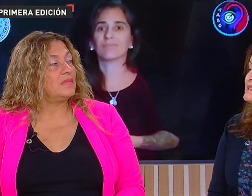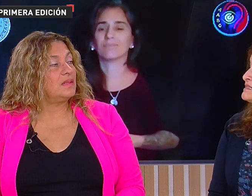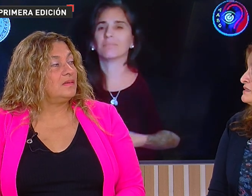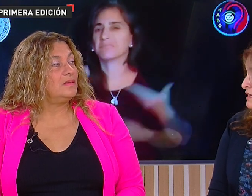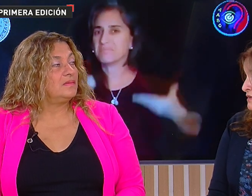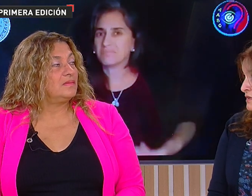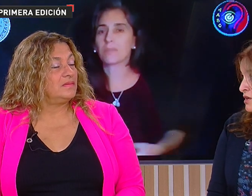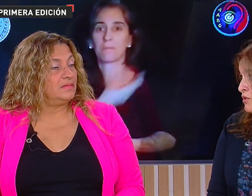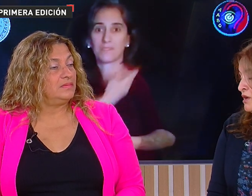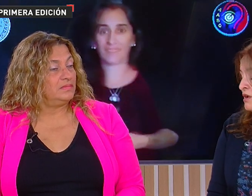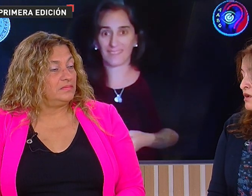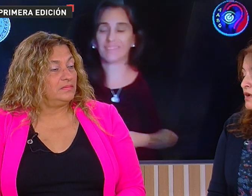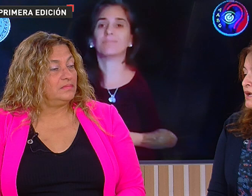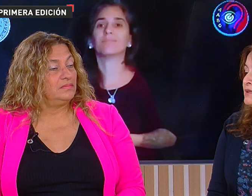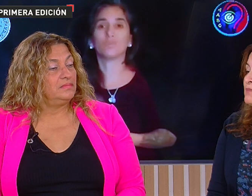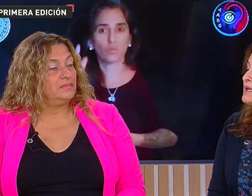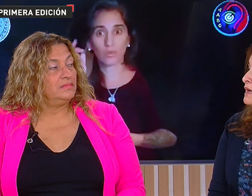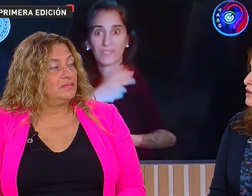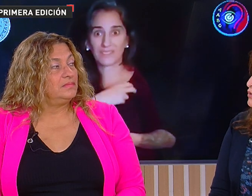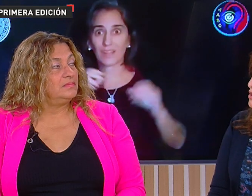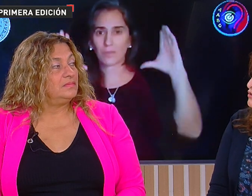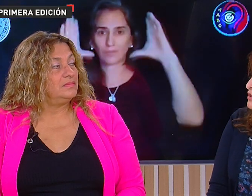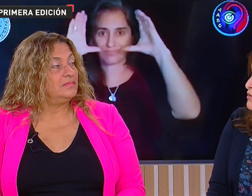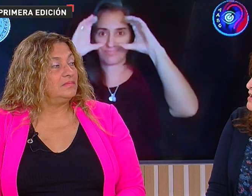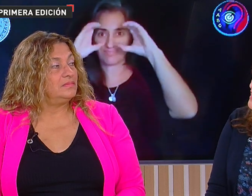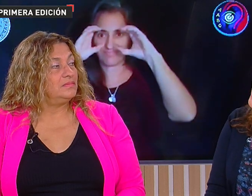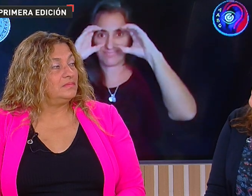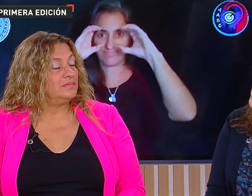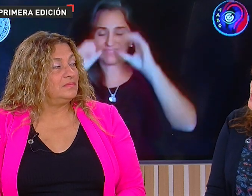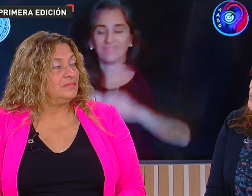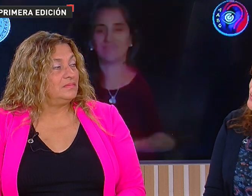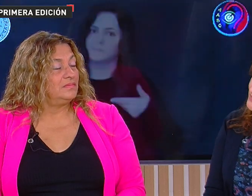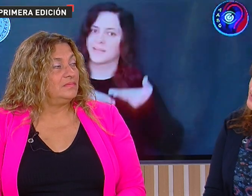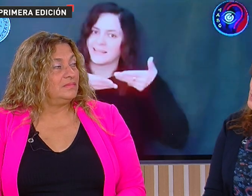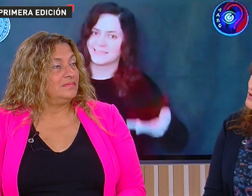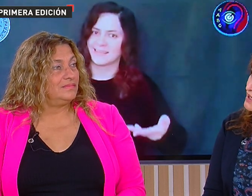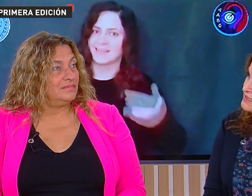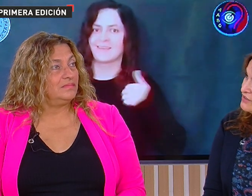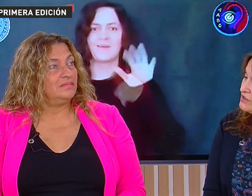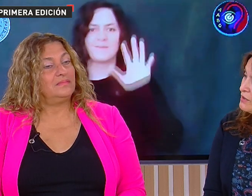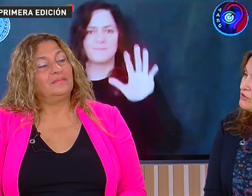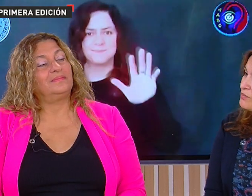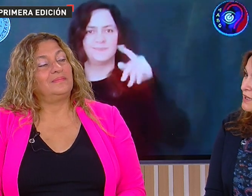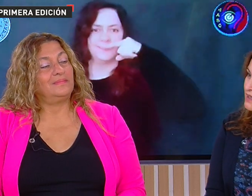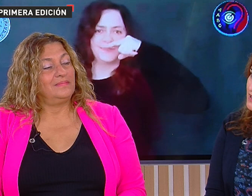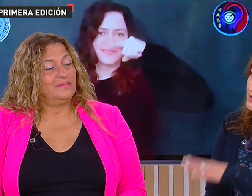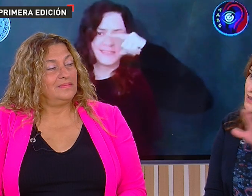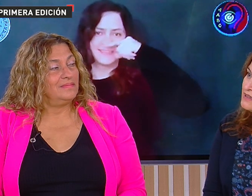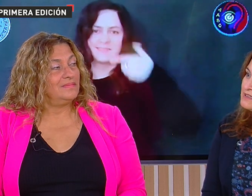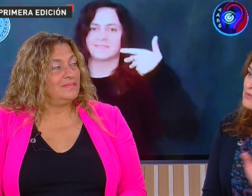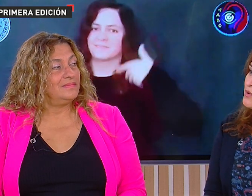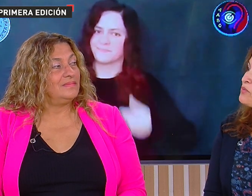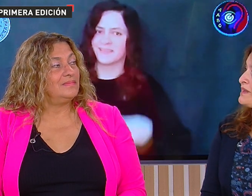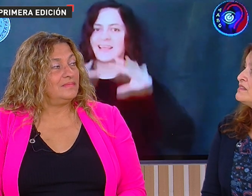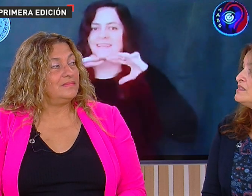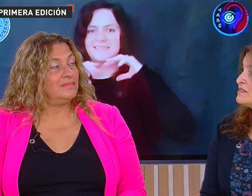y que necesitan este lenguaje. El tema es que acá en Junín no tenemos nada y por eso estamos organizando este evento para que